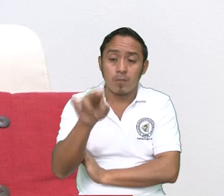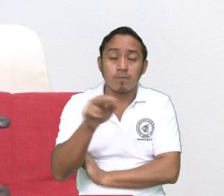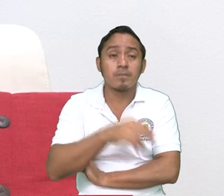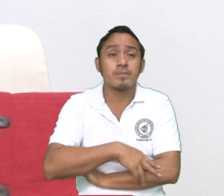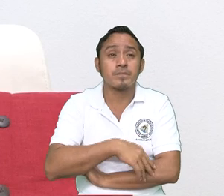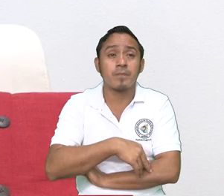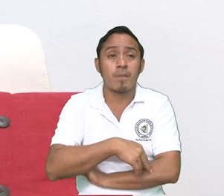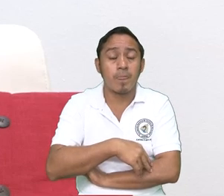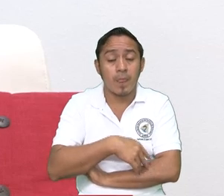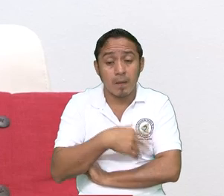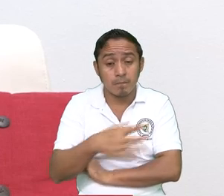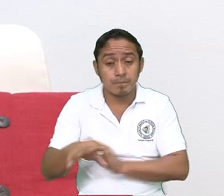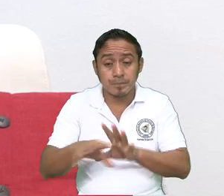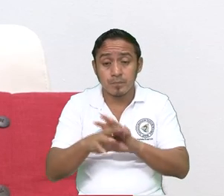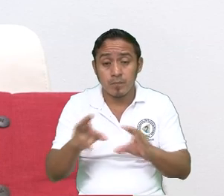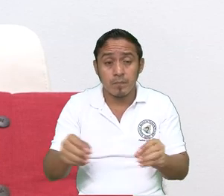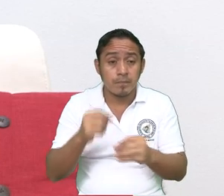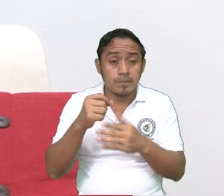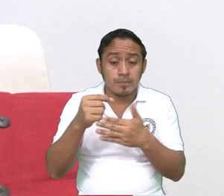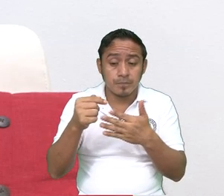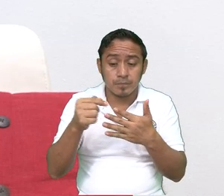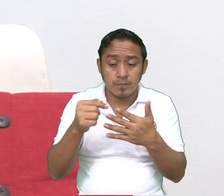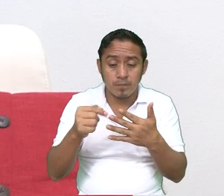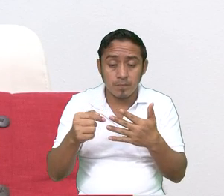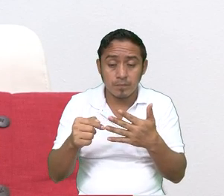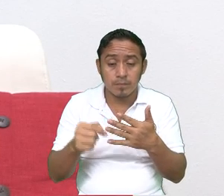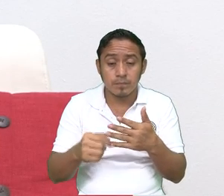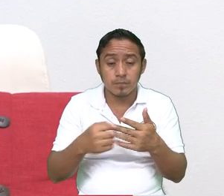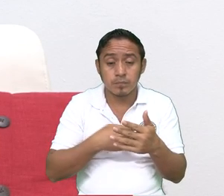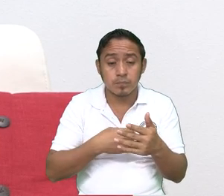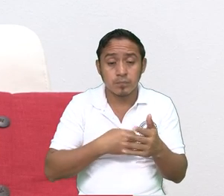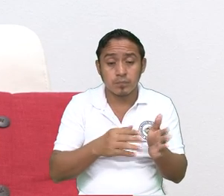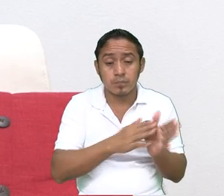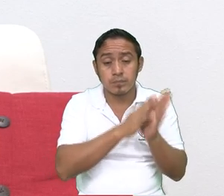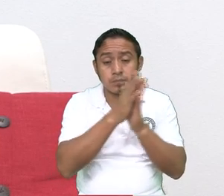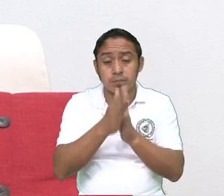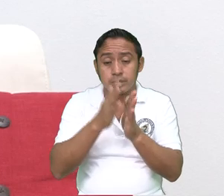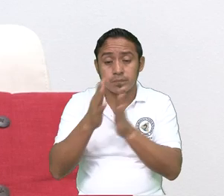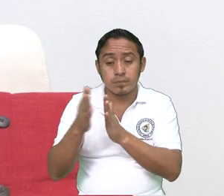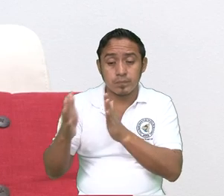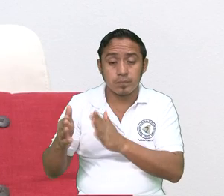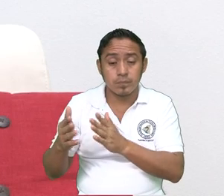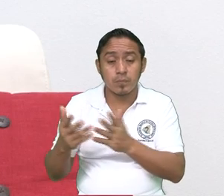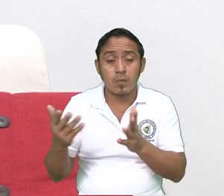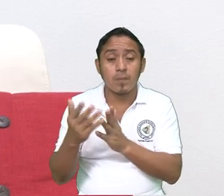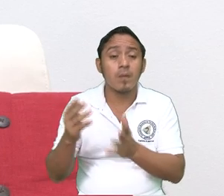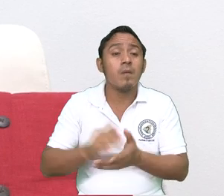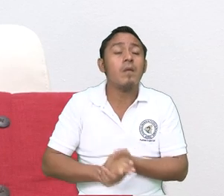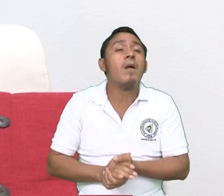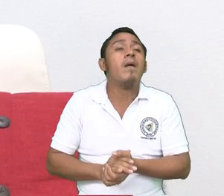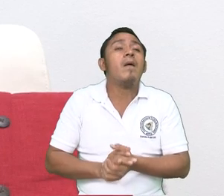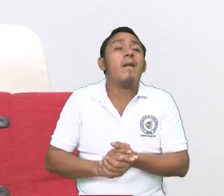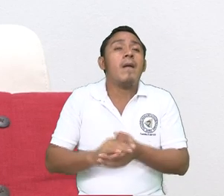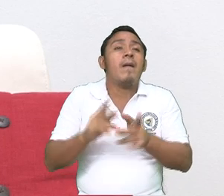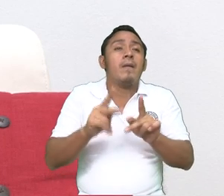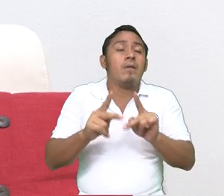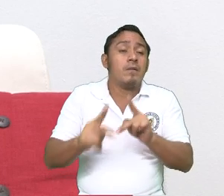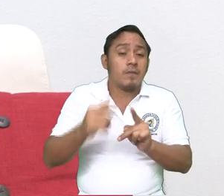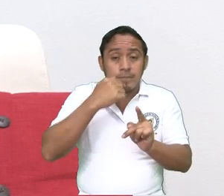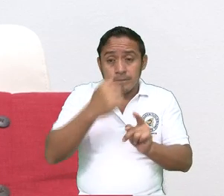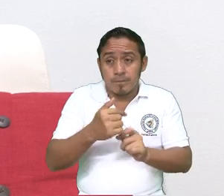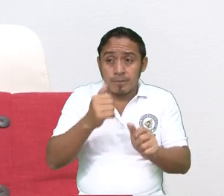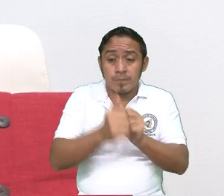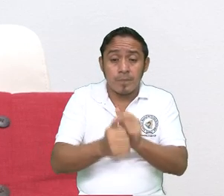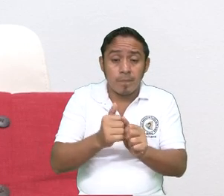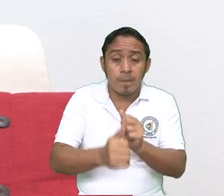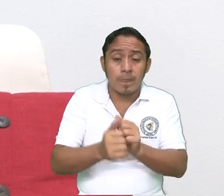entonces todo todo eso que cada cosa tiene su manejo bueno entonces por ejemplo paciente con insuficiencia renal